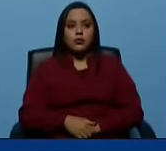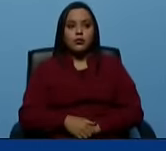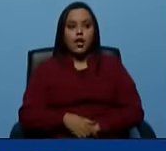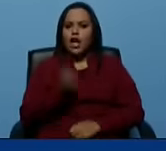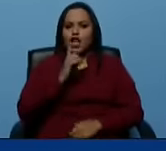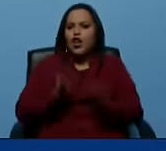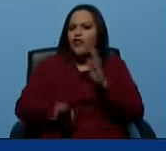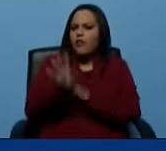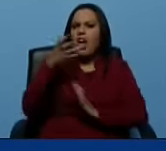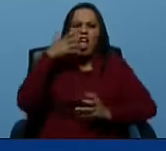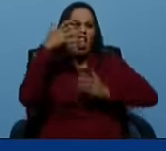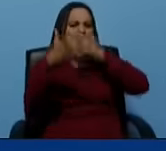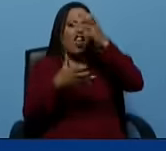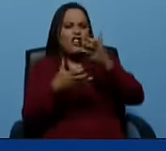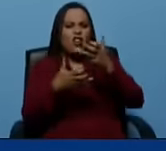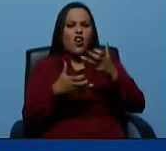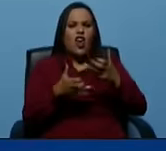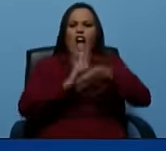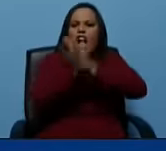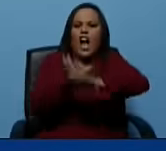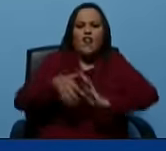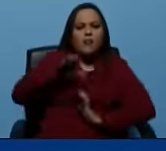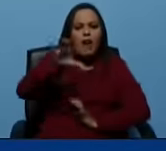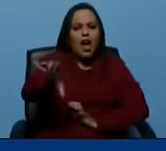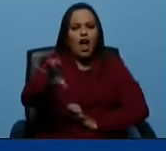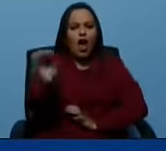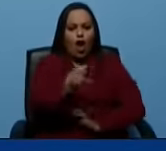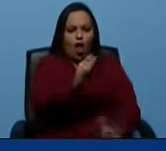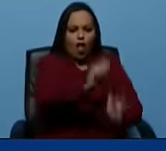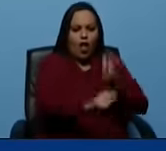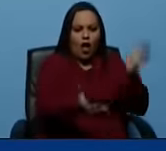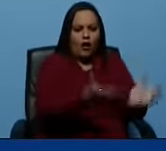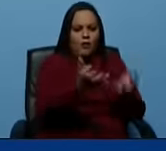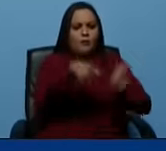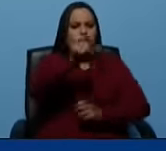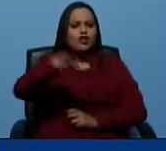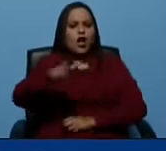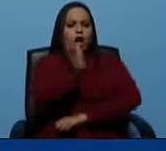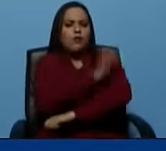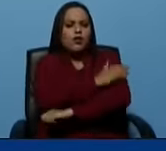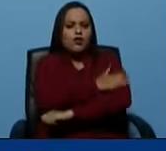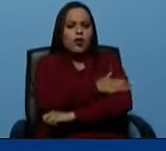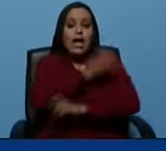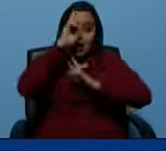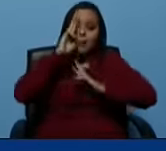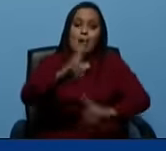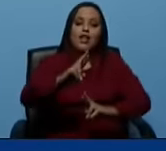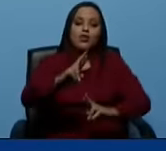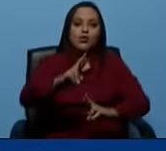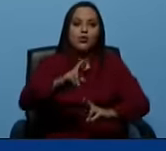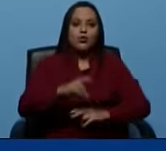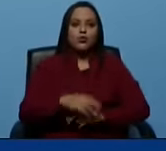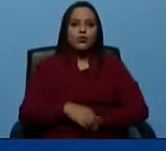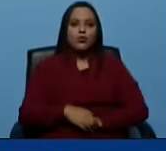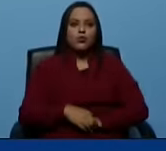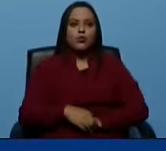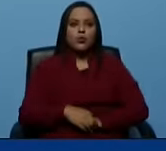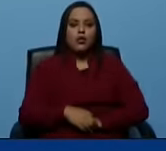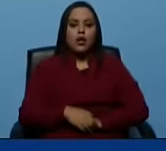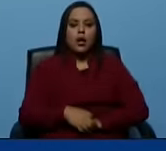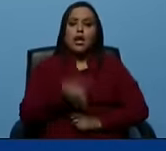gritos, ni incendiar el país, ni a quemar opositores ni adversarios. Respeto al